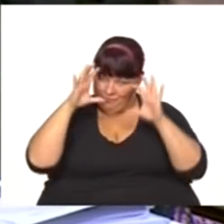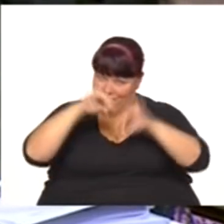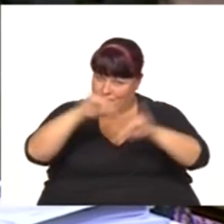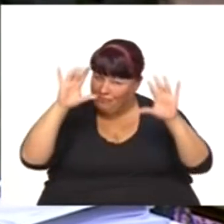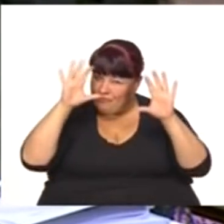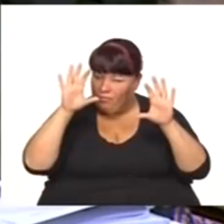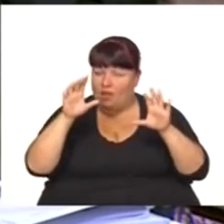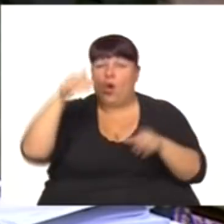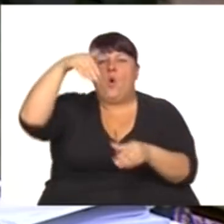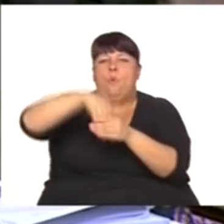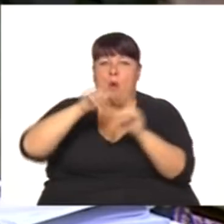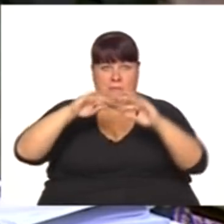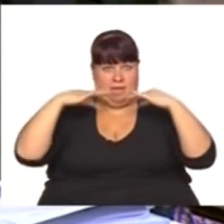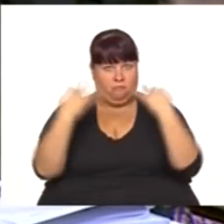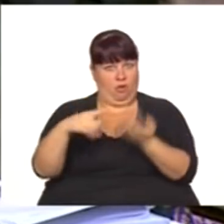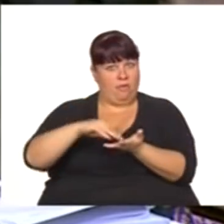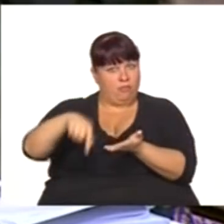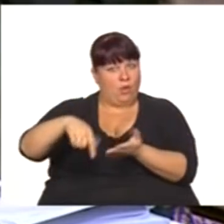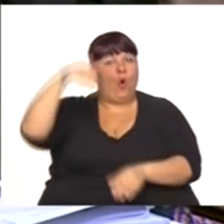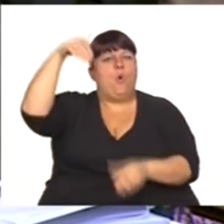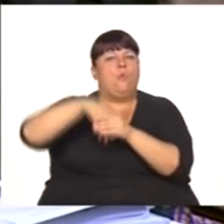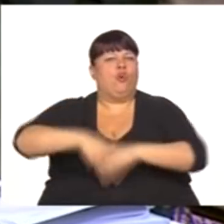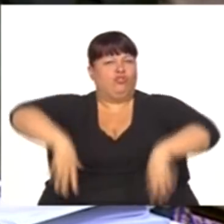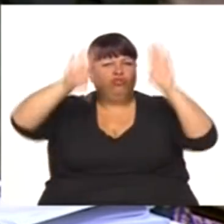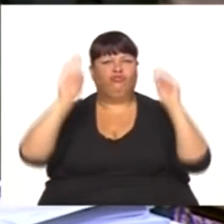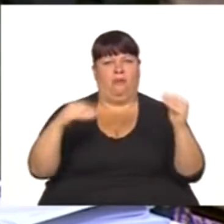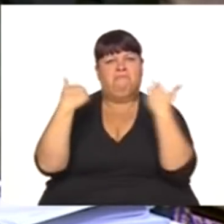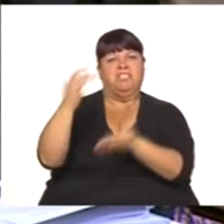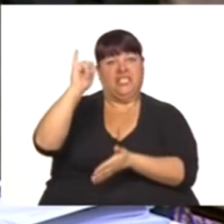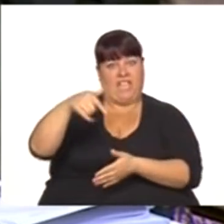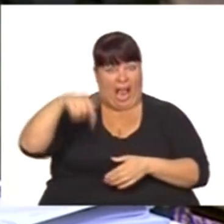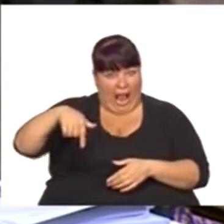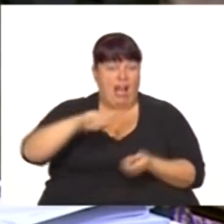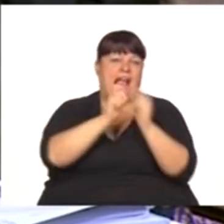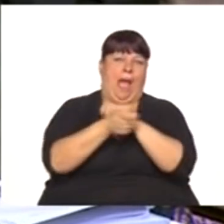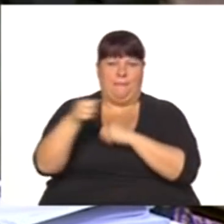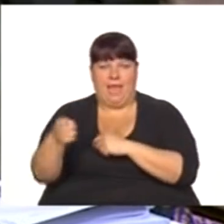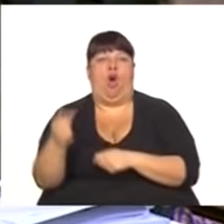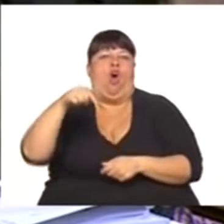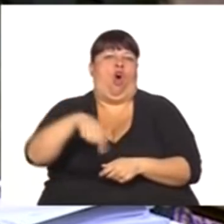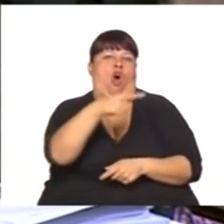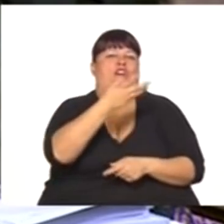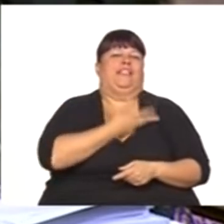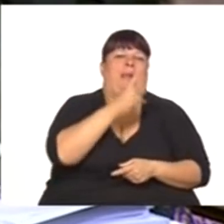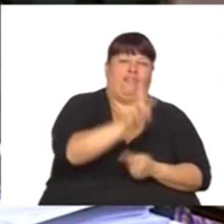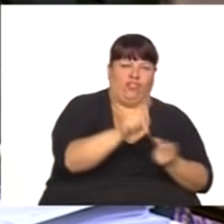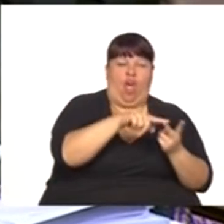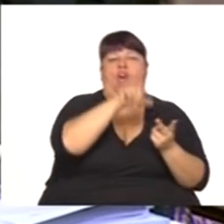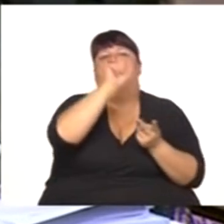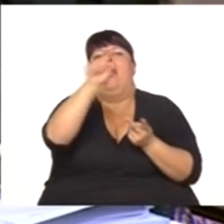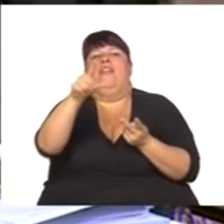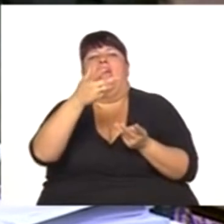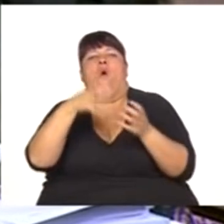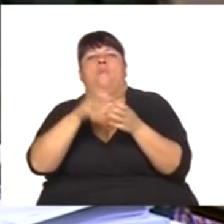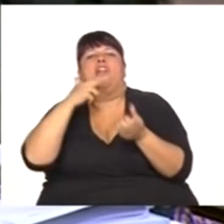recordar, se votó en esta Cámara y votó toda la Cámara a favor. Los que hoy son Cambiemos, los que hoy son Frente para la Victoria, los